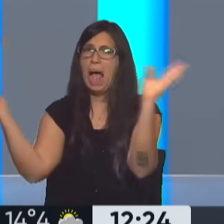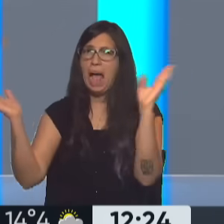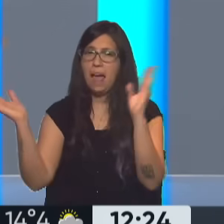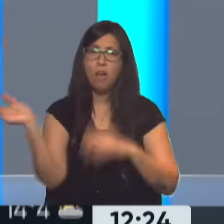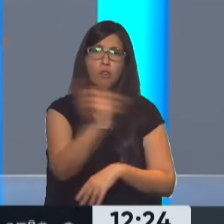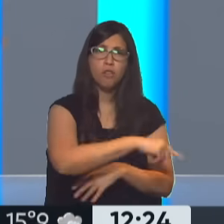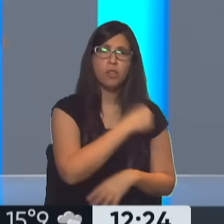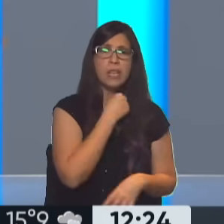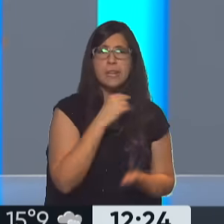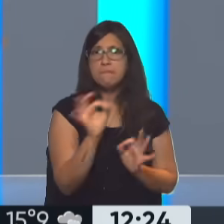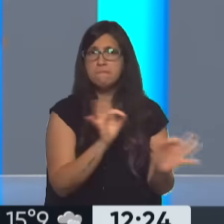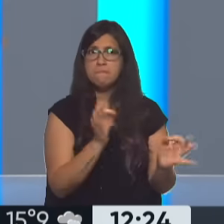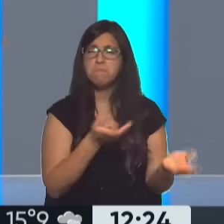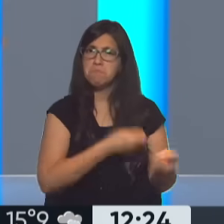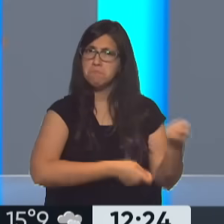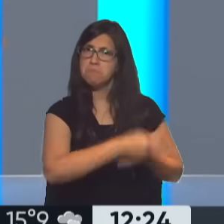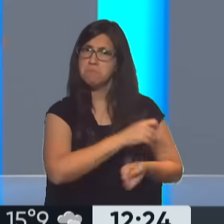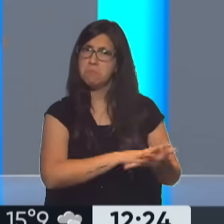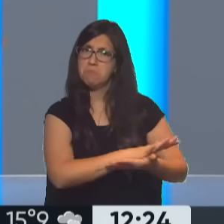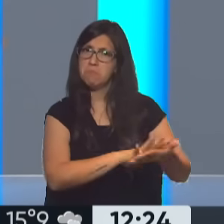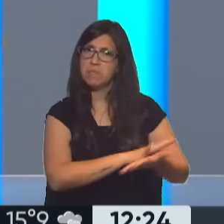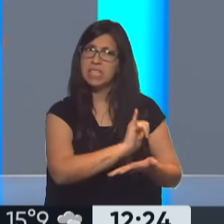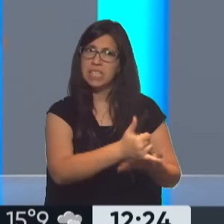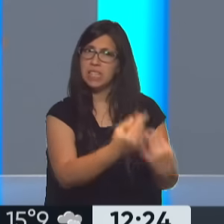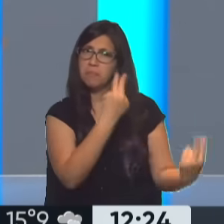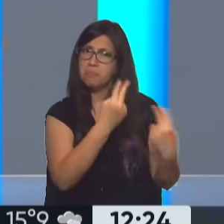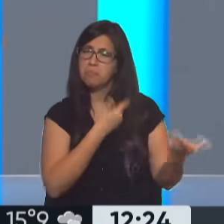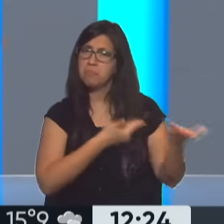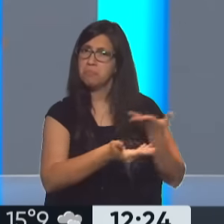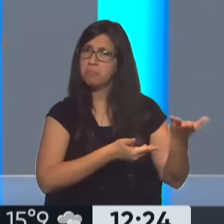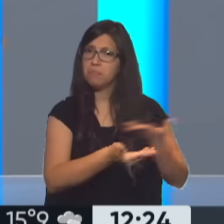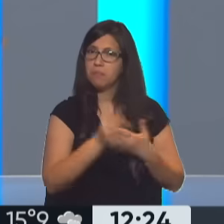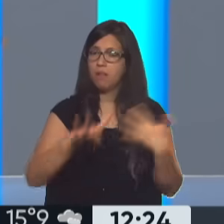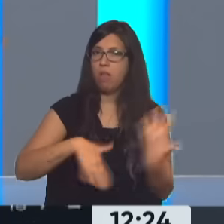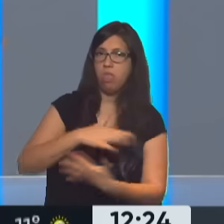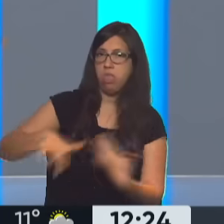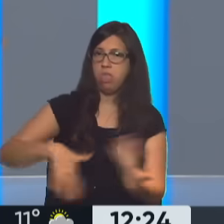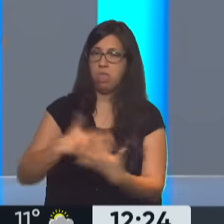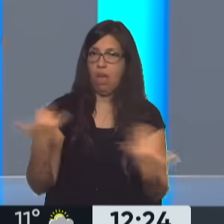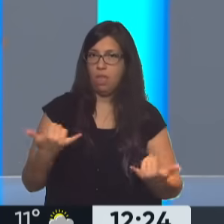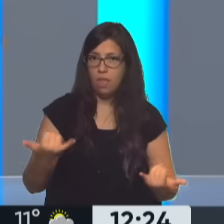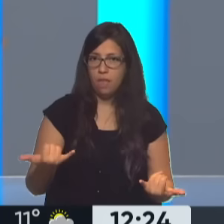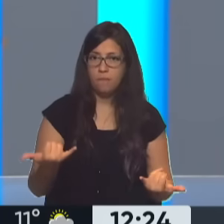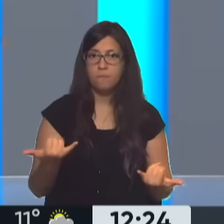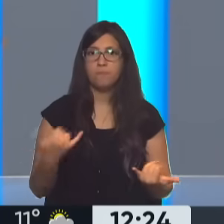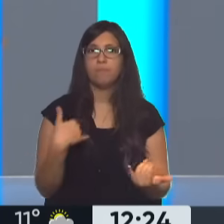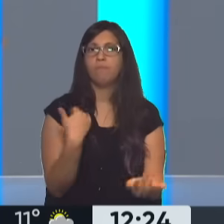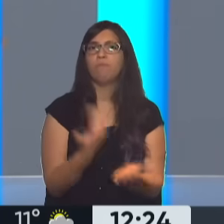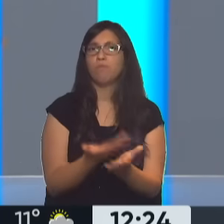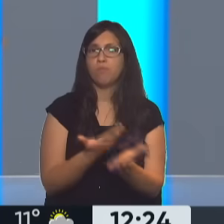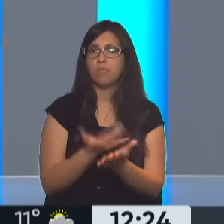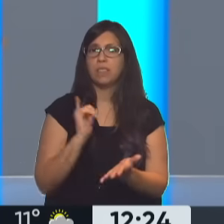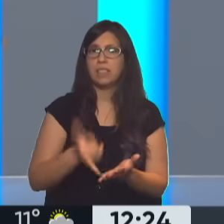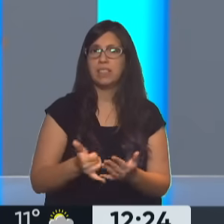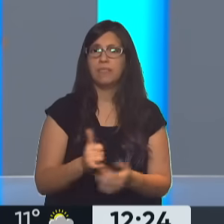y otros que sí que estarían dispuestos a negociar y escuchan pero en el medio de todo este ruido a ver lo que se dispuso es la